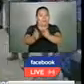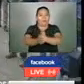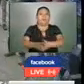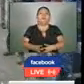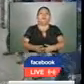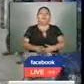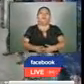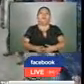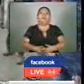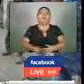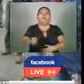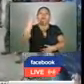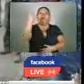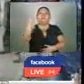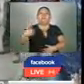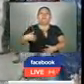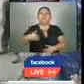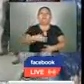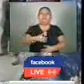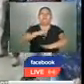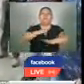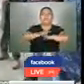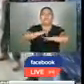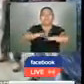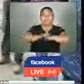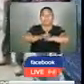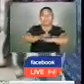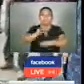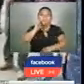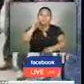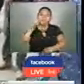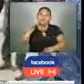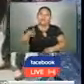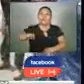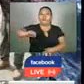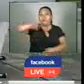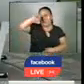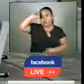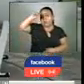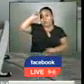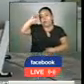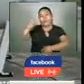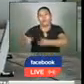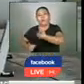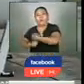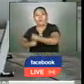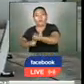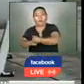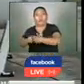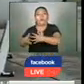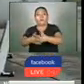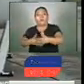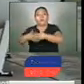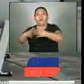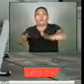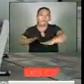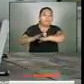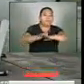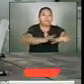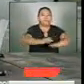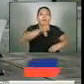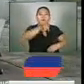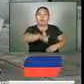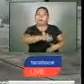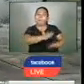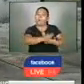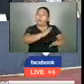país. El ministro de la Defensa, René Merino Monroy, reconoció el trabajo de seguridad y el apoyo de los Estados Unidos para el combate al crimen